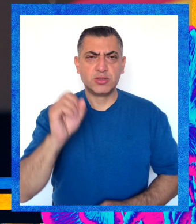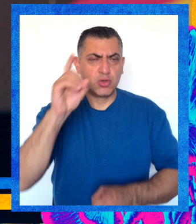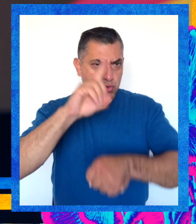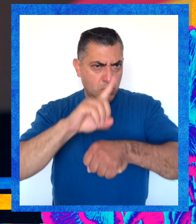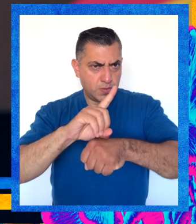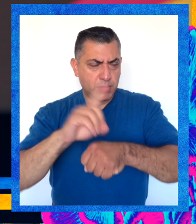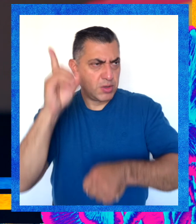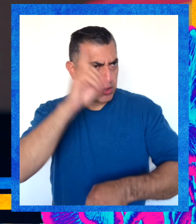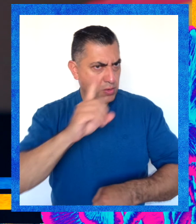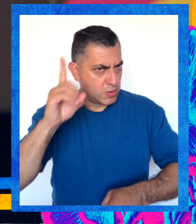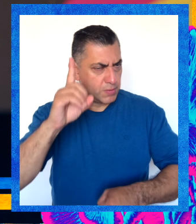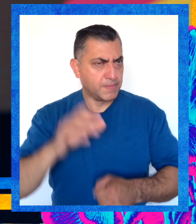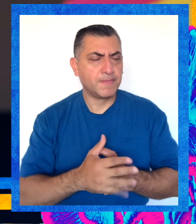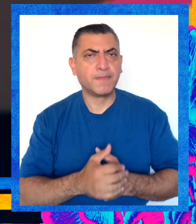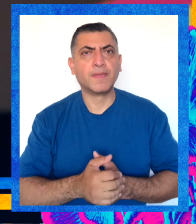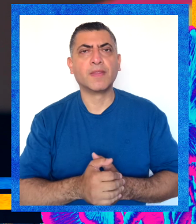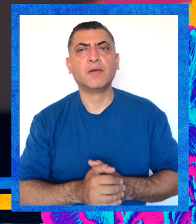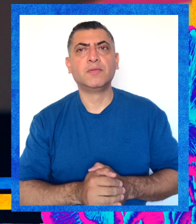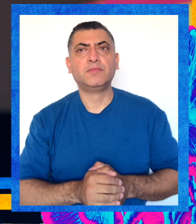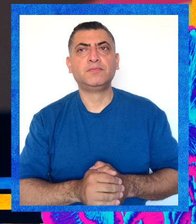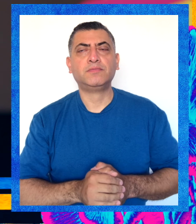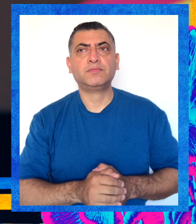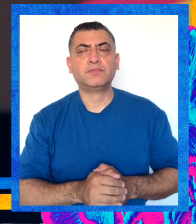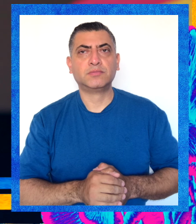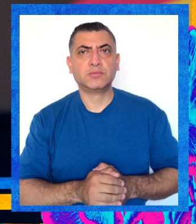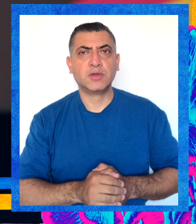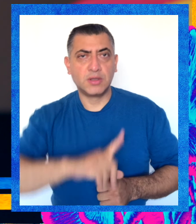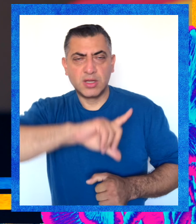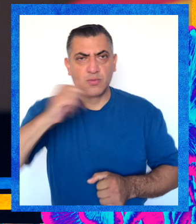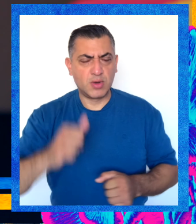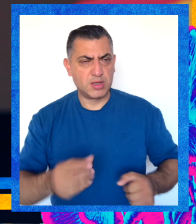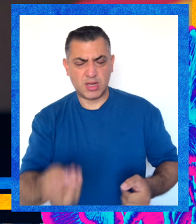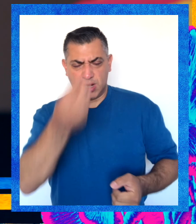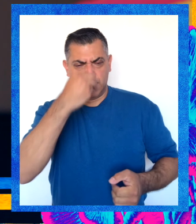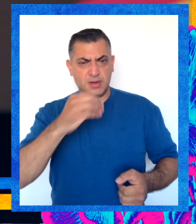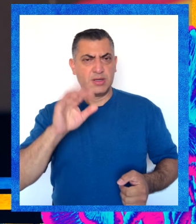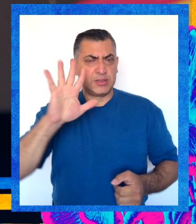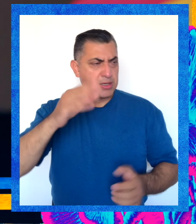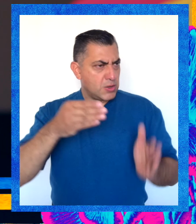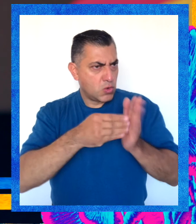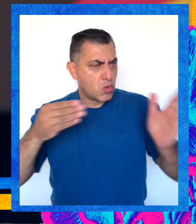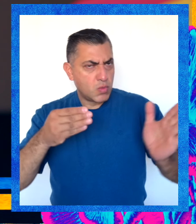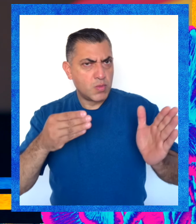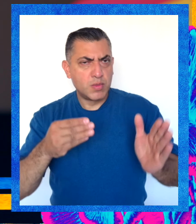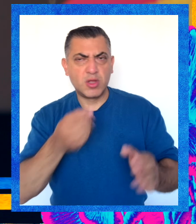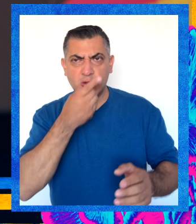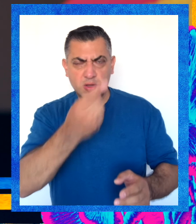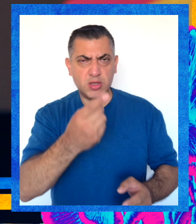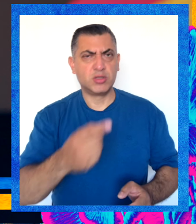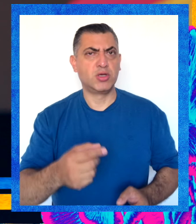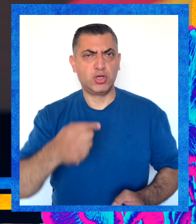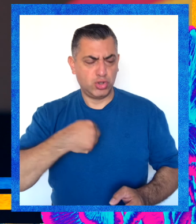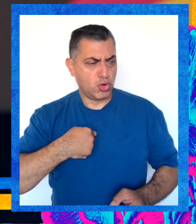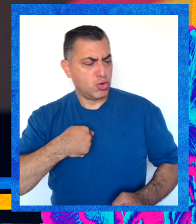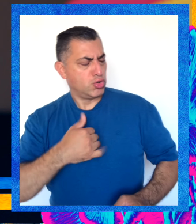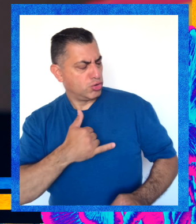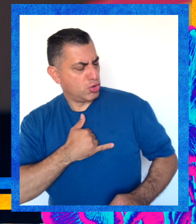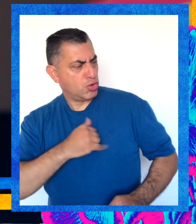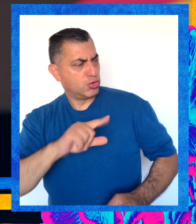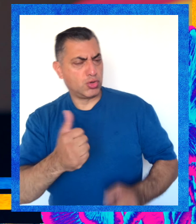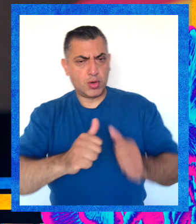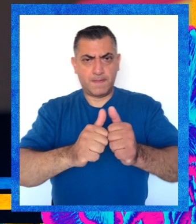estos domingos pero por ejemplo después de alimentar a los 5.000 hay en el capítulo 6 versículos del 5 al 11 saben que dice yo soy el